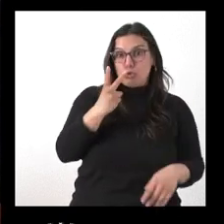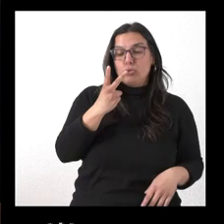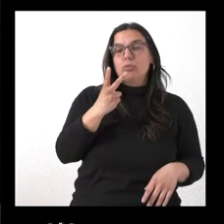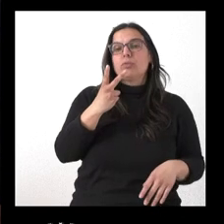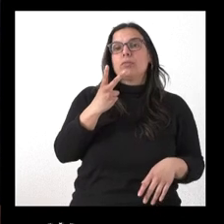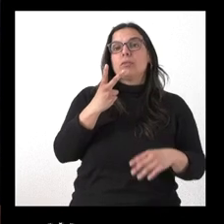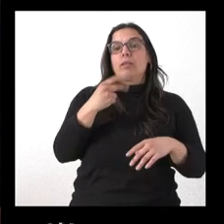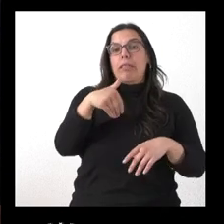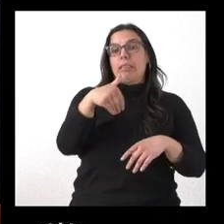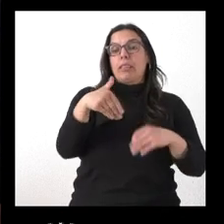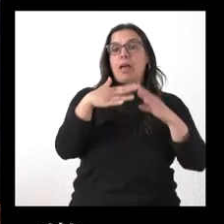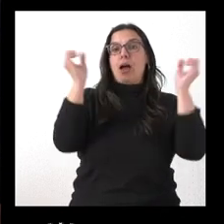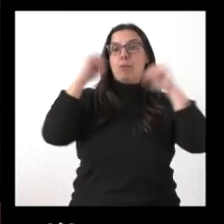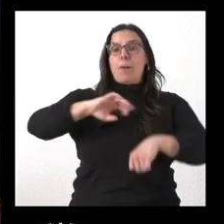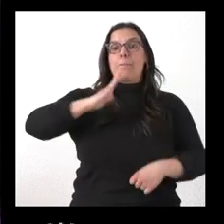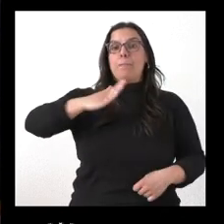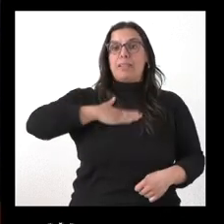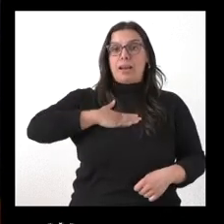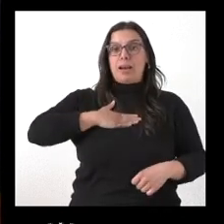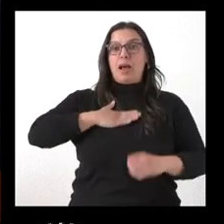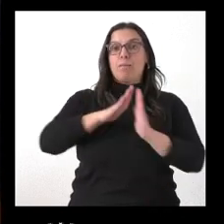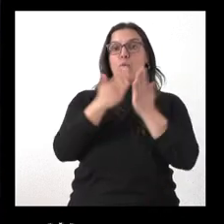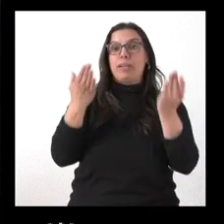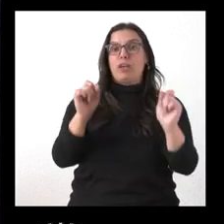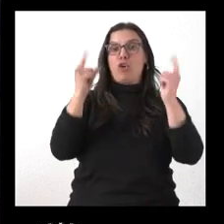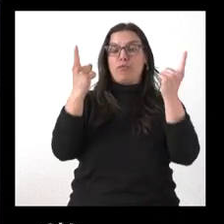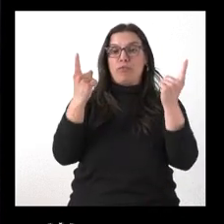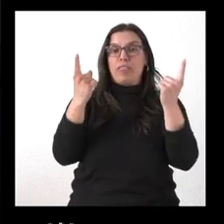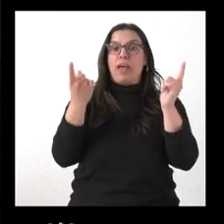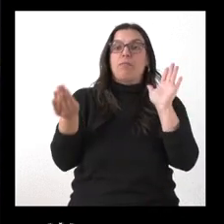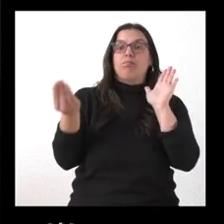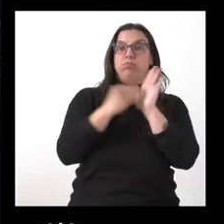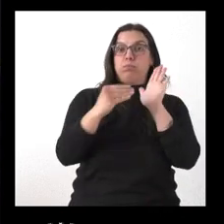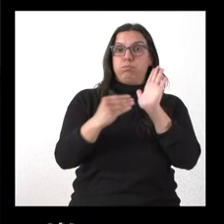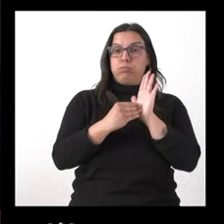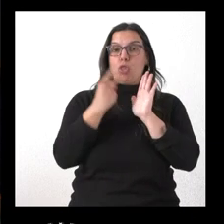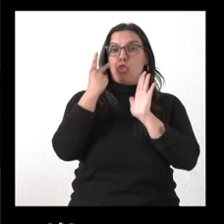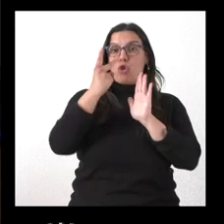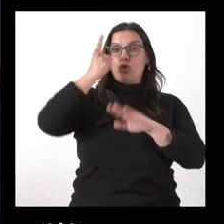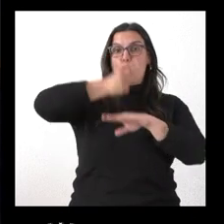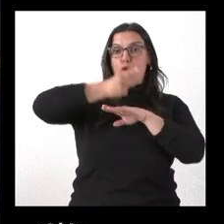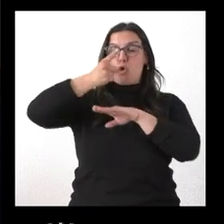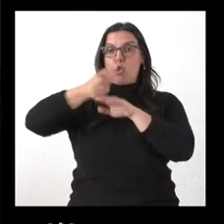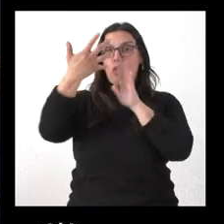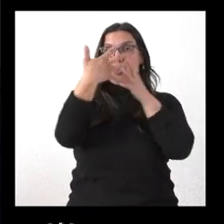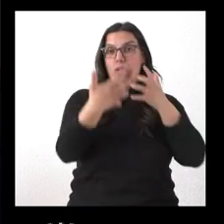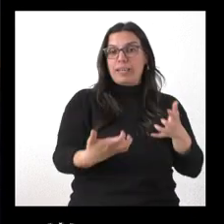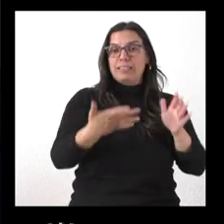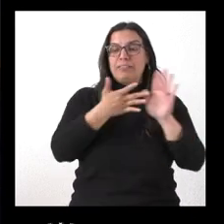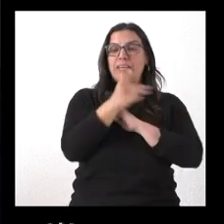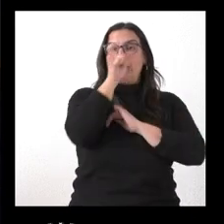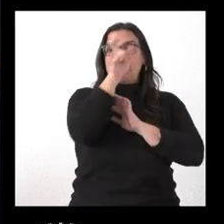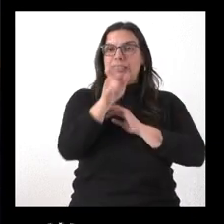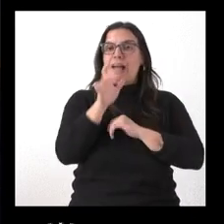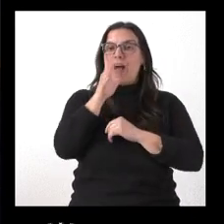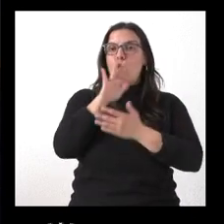se van a aprobar Mañana se van a publicar mañana en el boletín oficial y que determinan las cuantías a las que me voy a